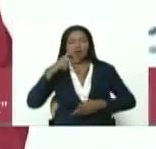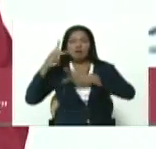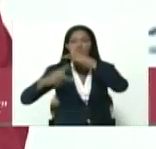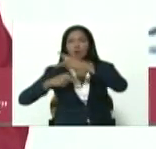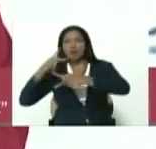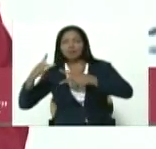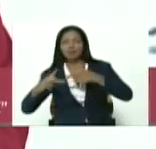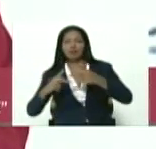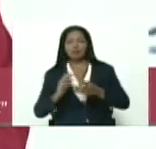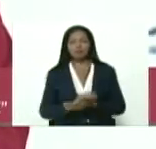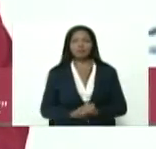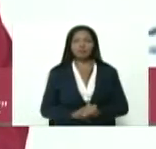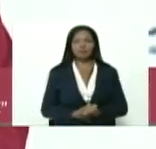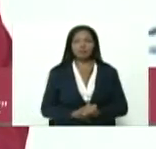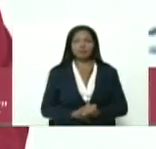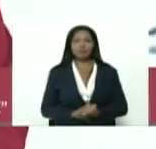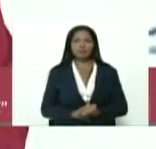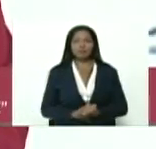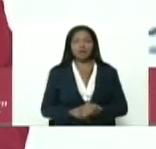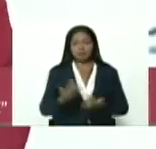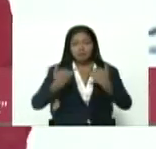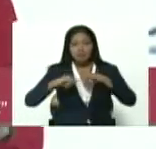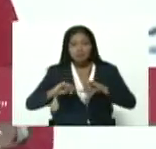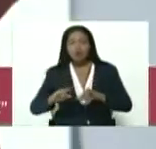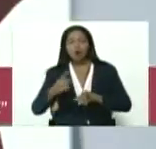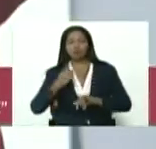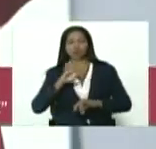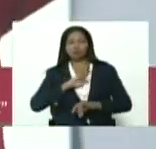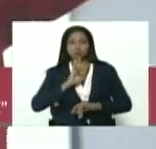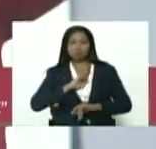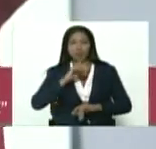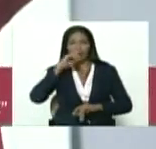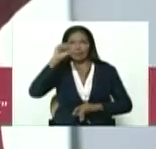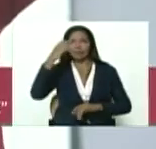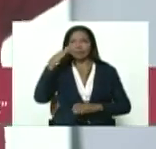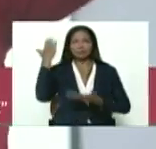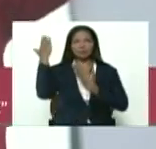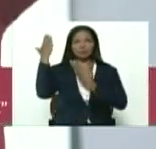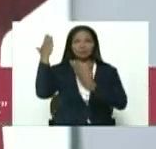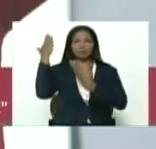política, Nicolás Ernesto Maduro Guerra.